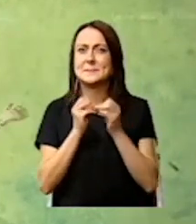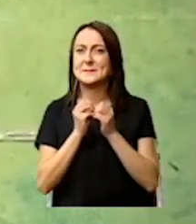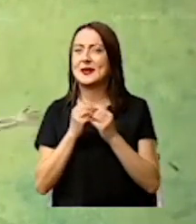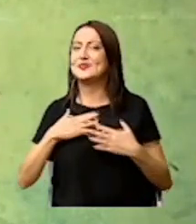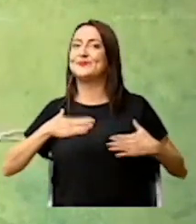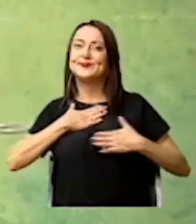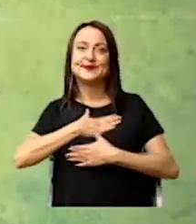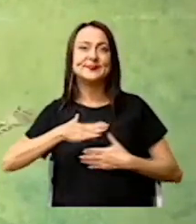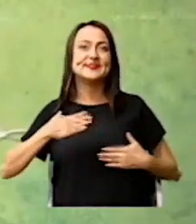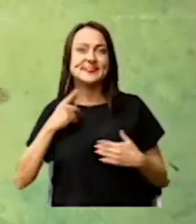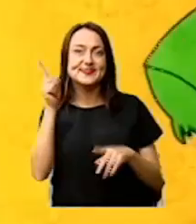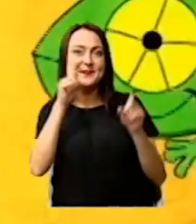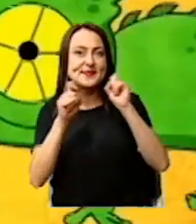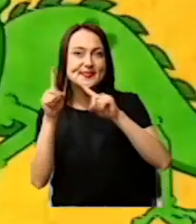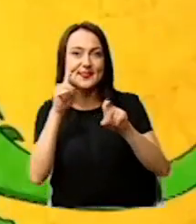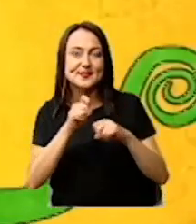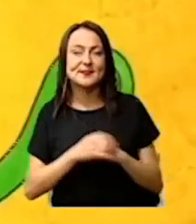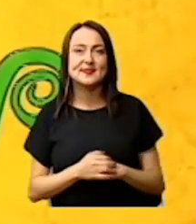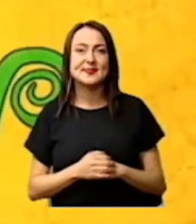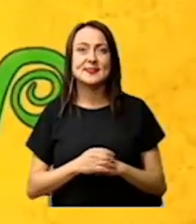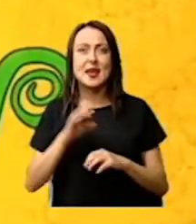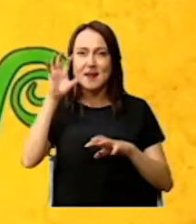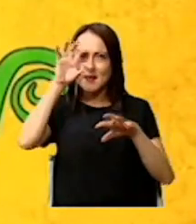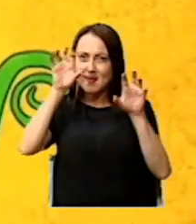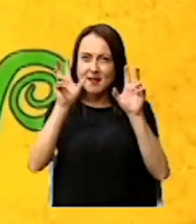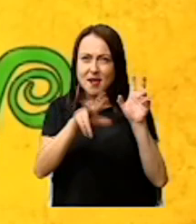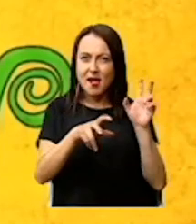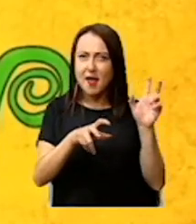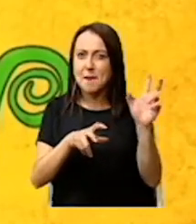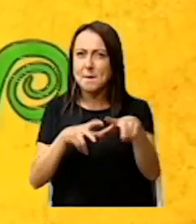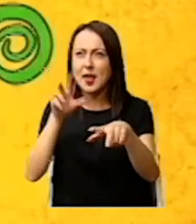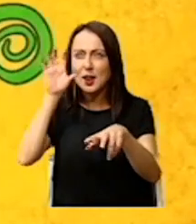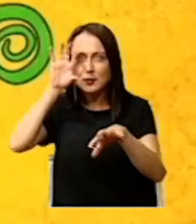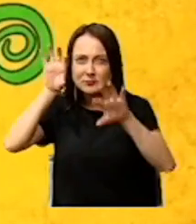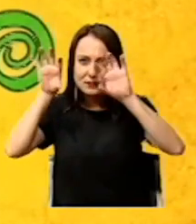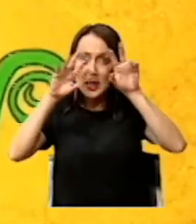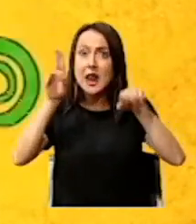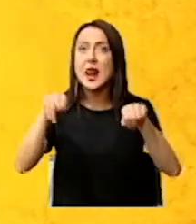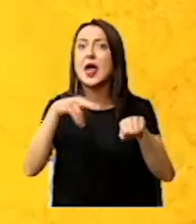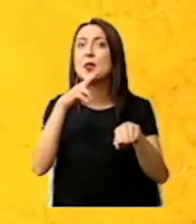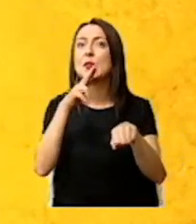entretenidas preguntas en Camaleón